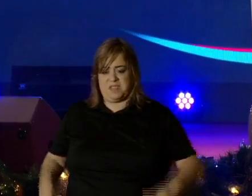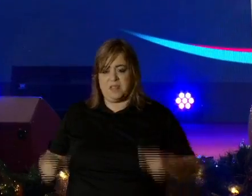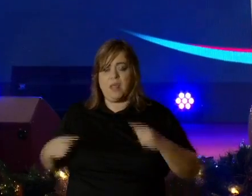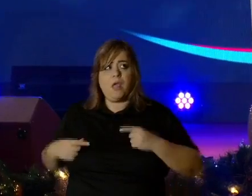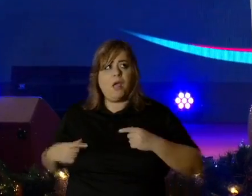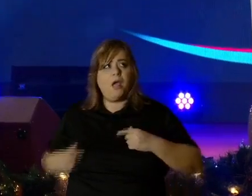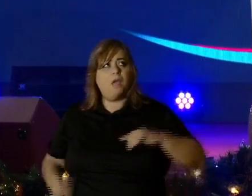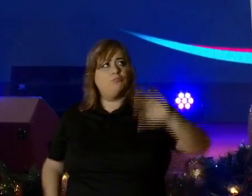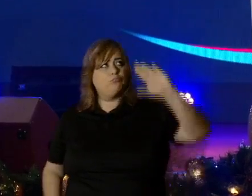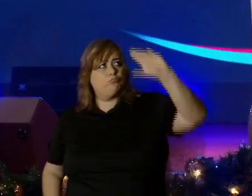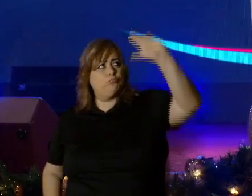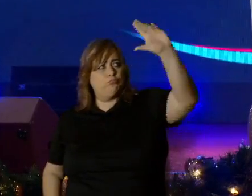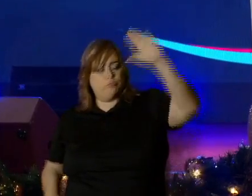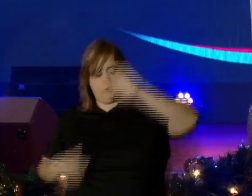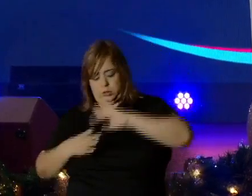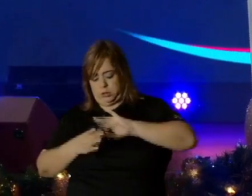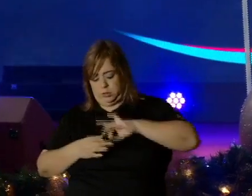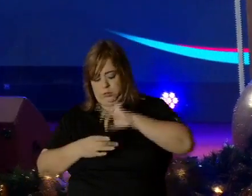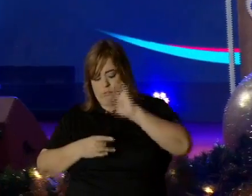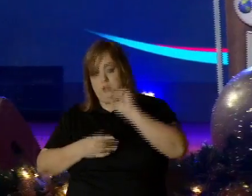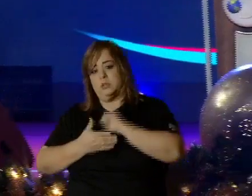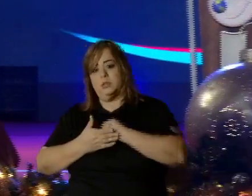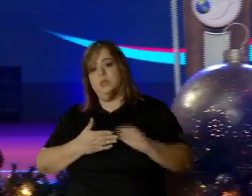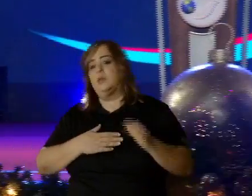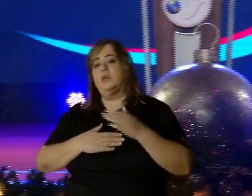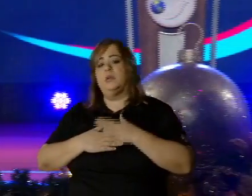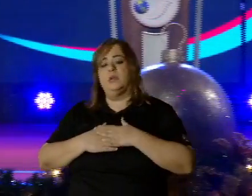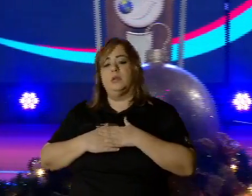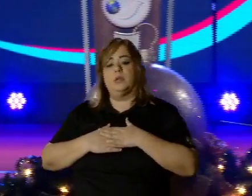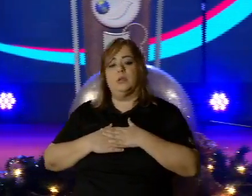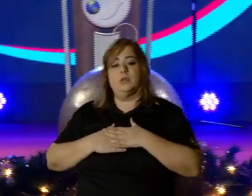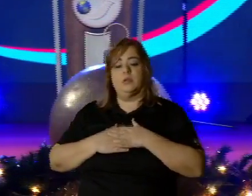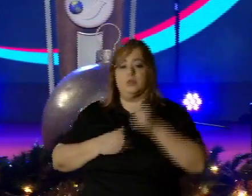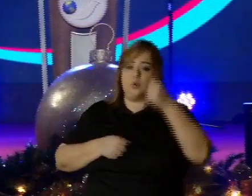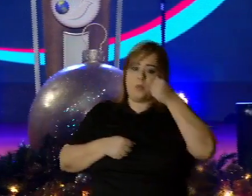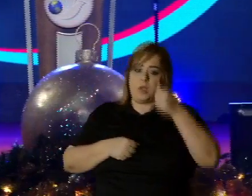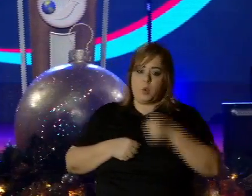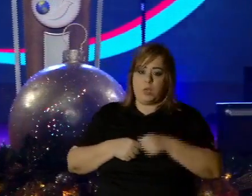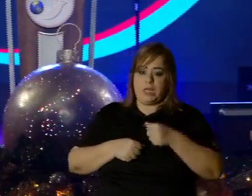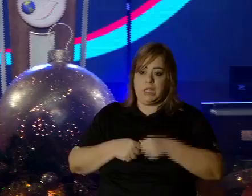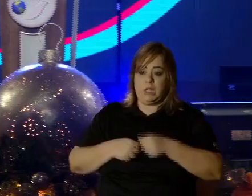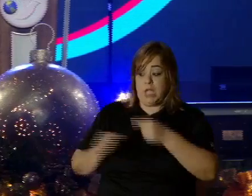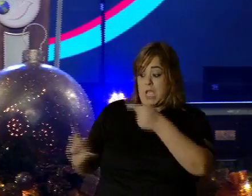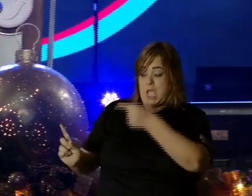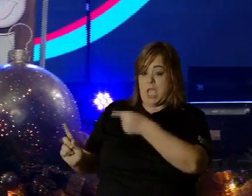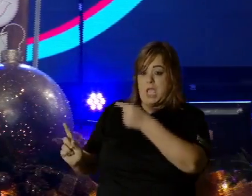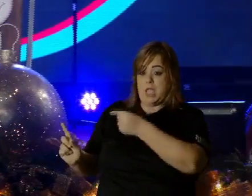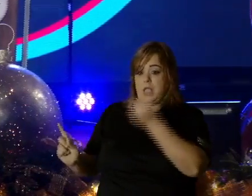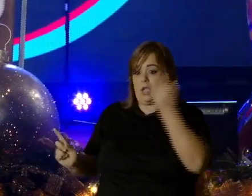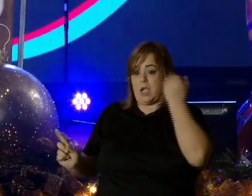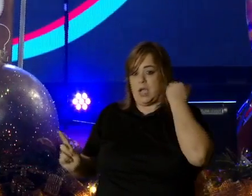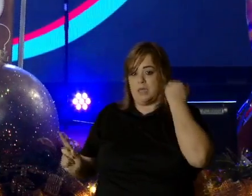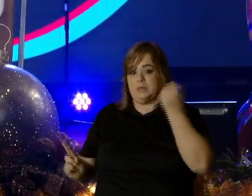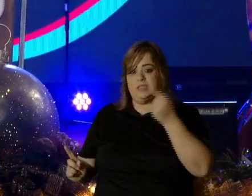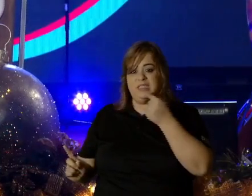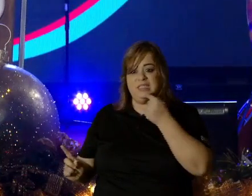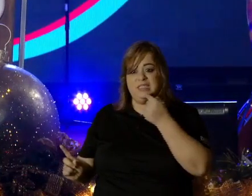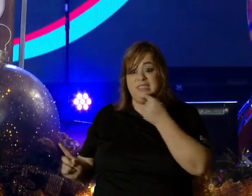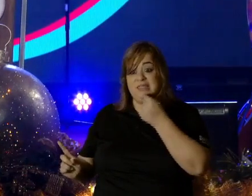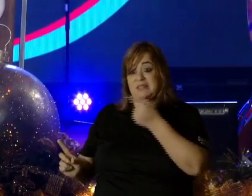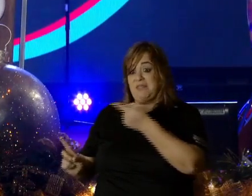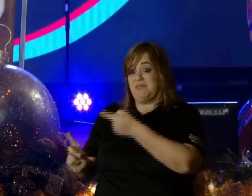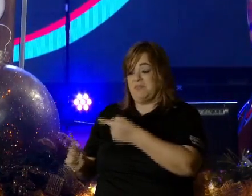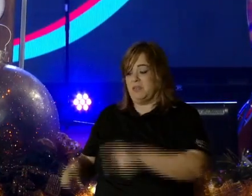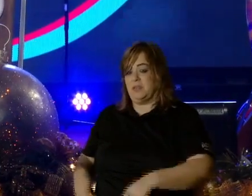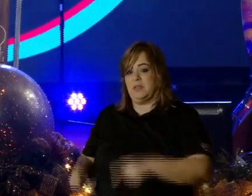pertenece al Espíritu Santo. Yo lo grito a todo el mundo, mira. Yo me acuerdo cuando me dijeron que yo tenía cáncer terminal y que iba a durar 6 meses, un